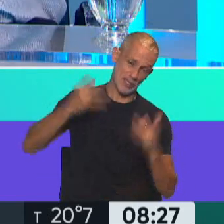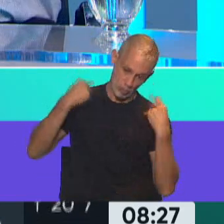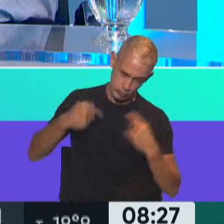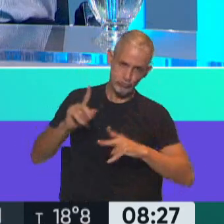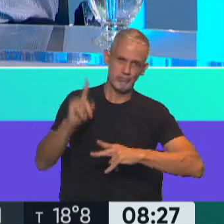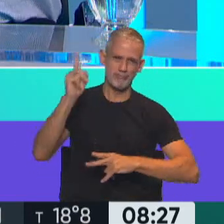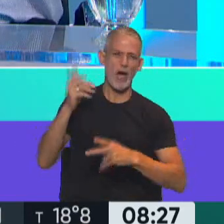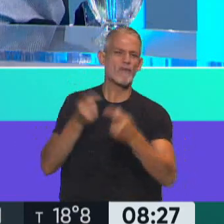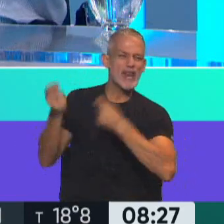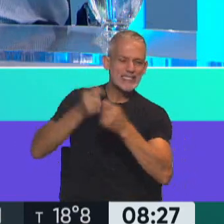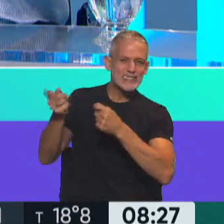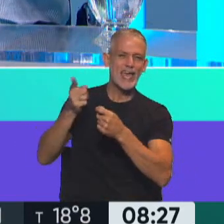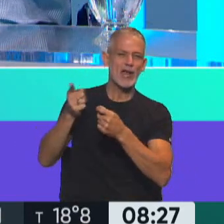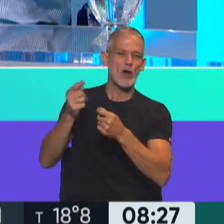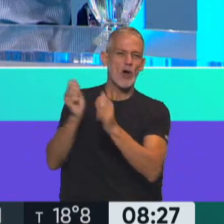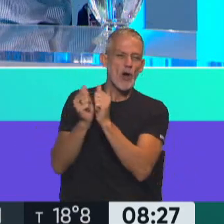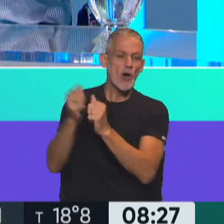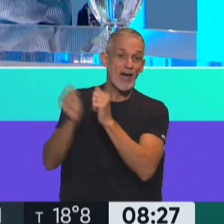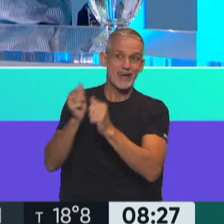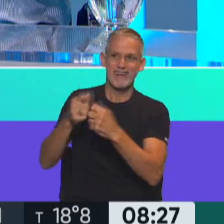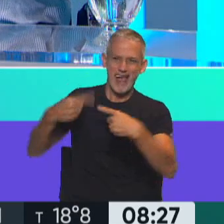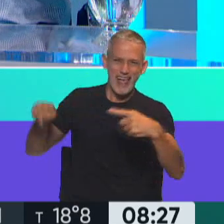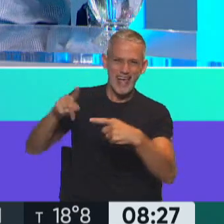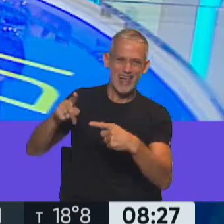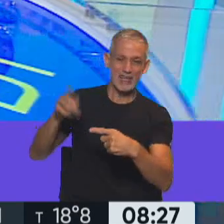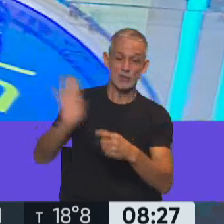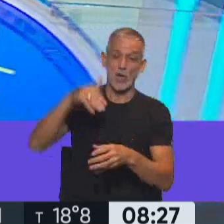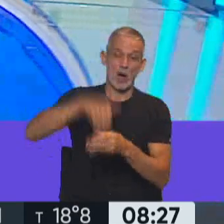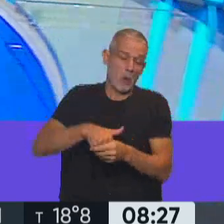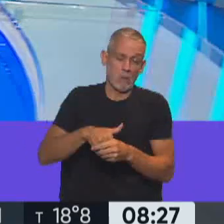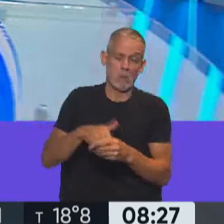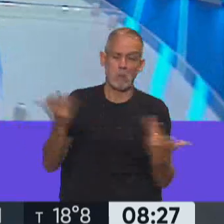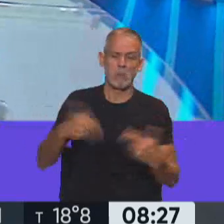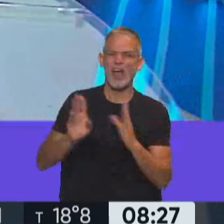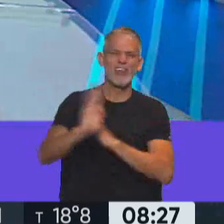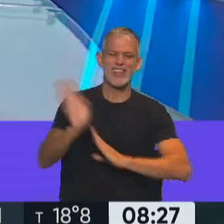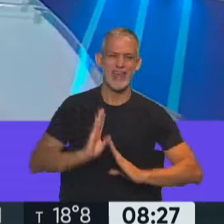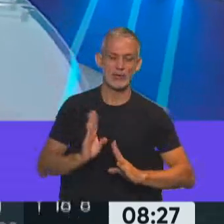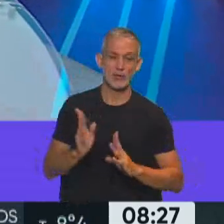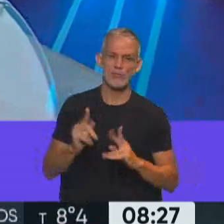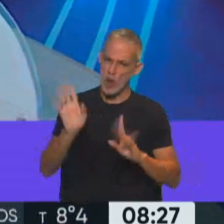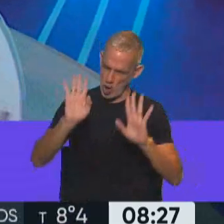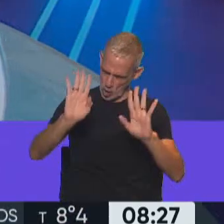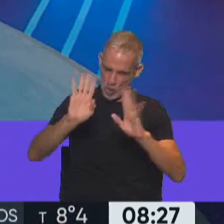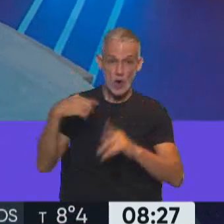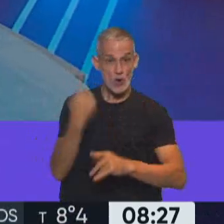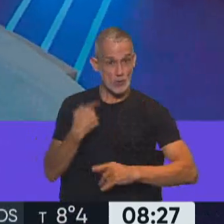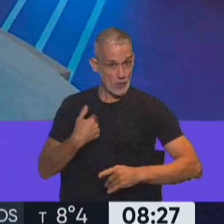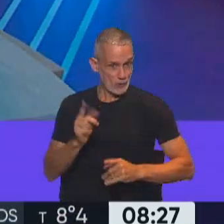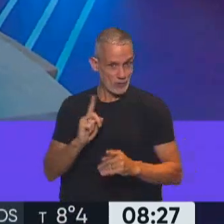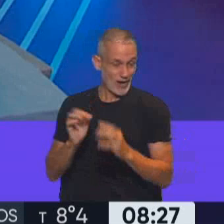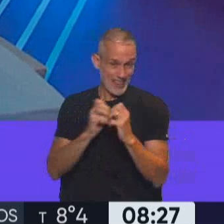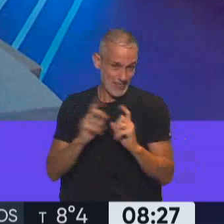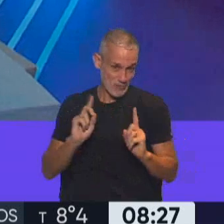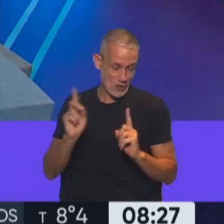los sectores financieros y económicos a los que ellos Y a la hora de responden. votar ni se discute. Y ni Eso se es lo que quiere decir discute. usted. Claro, no solamente no se